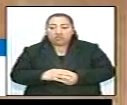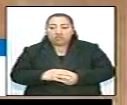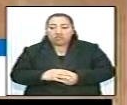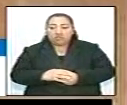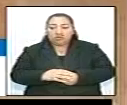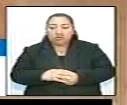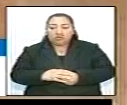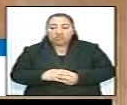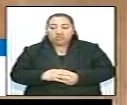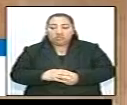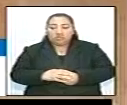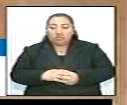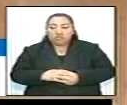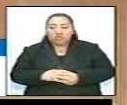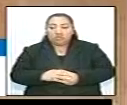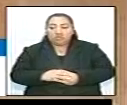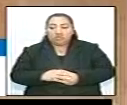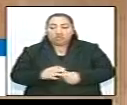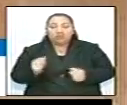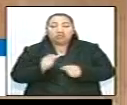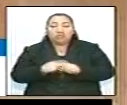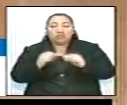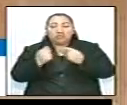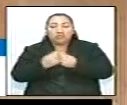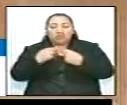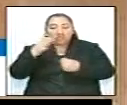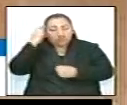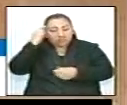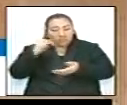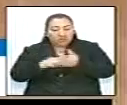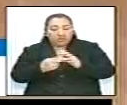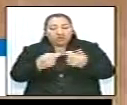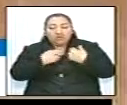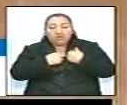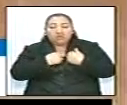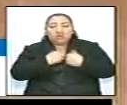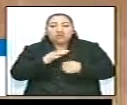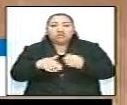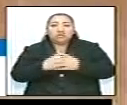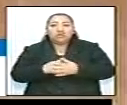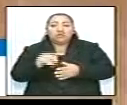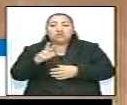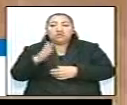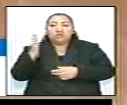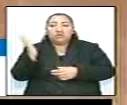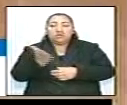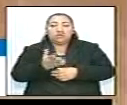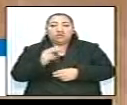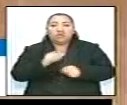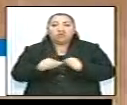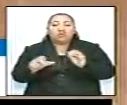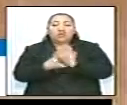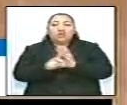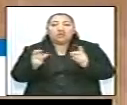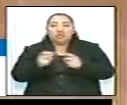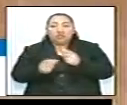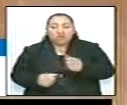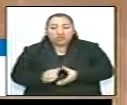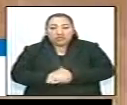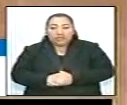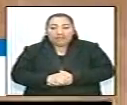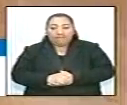los voceros de los grupos parlamentarios que representan a los tres quintos del número legal de